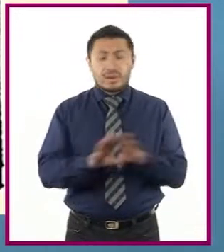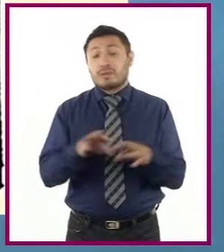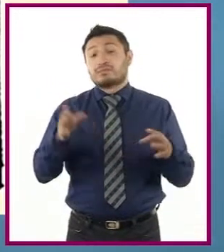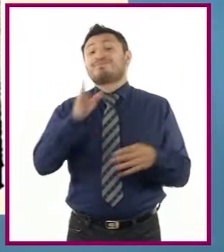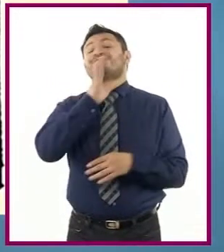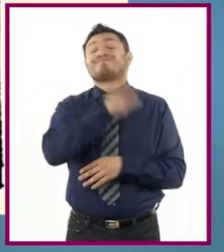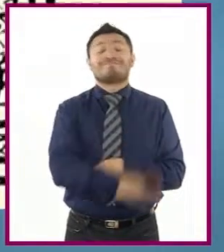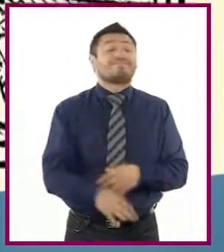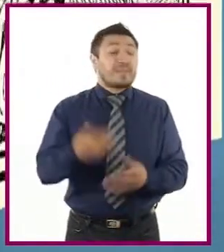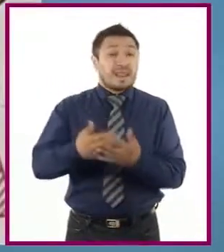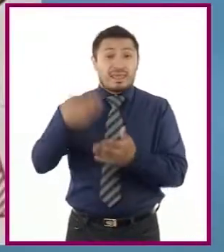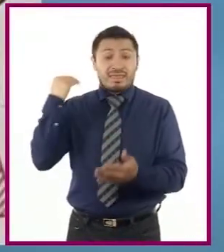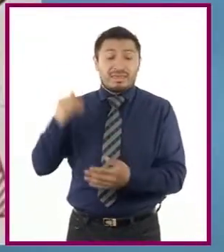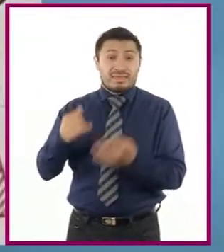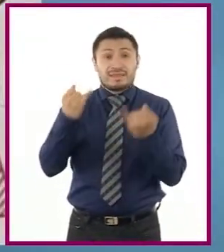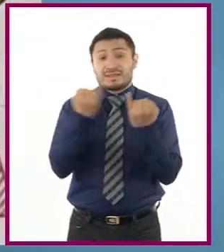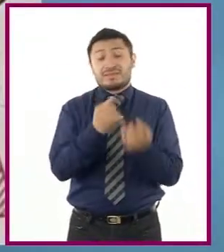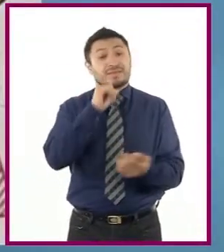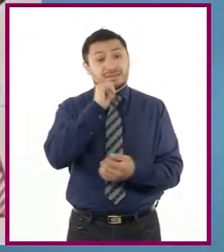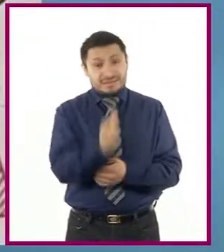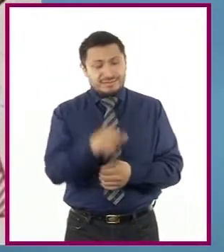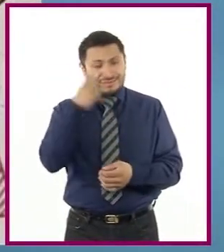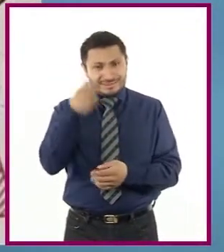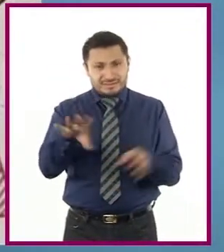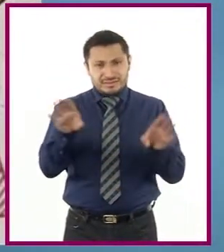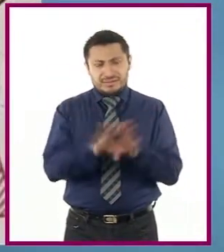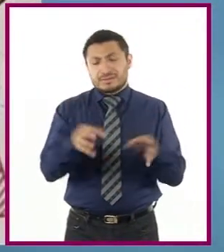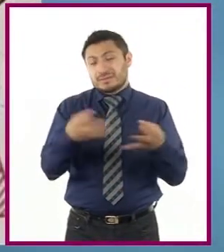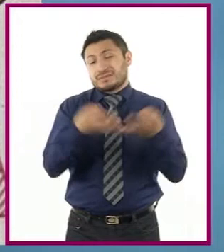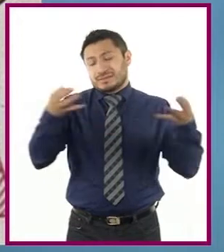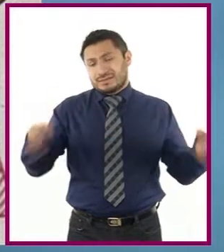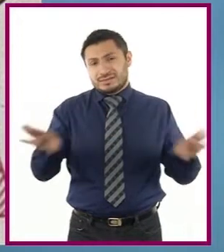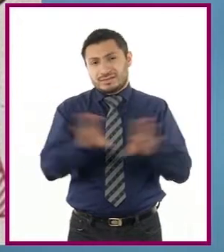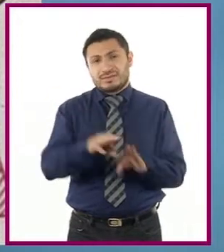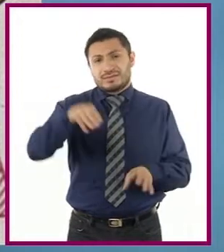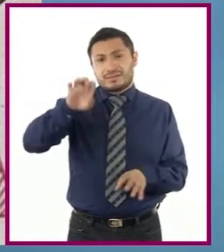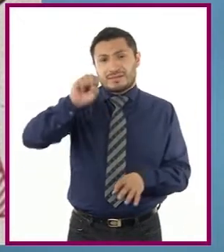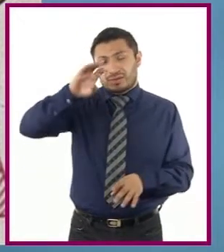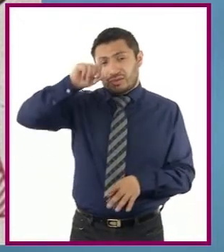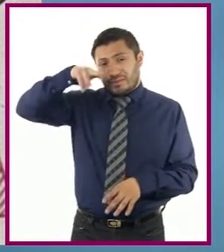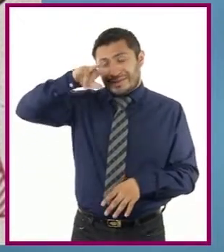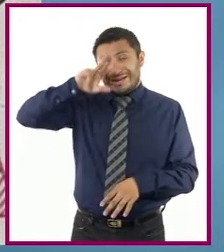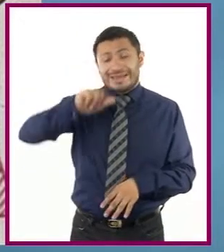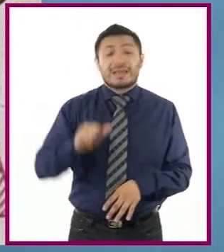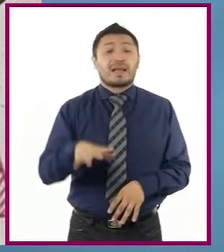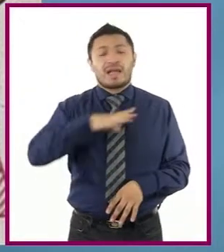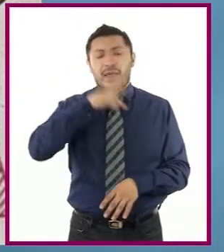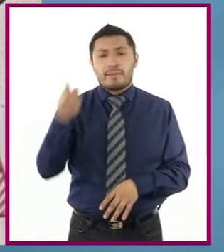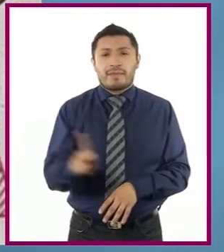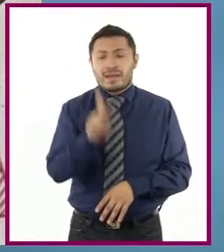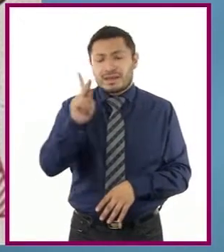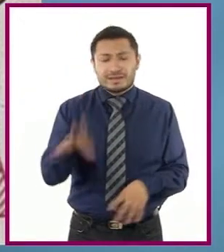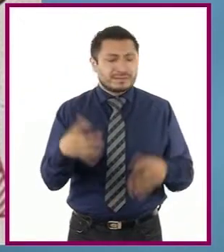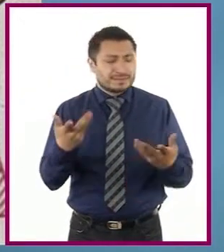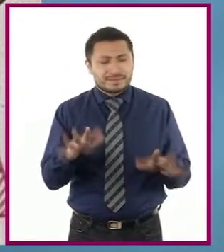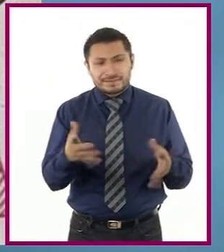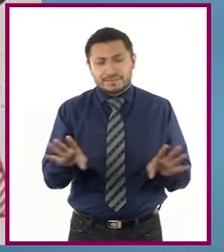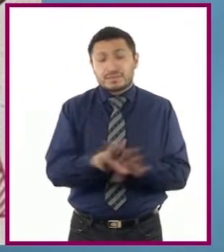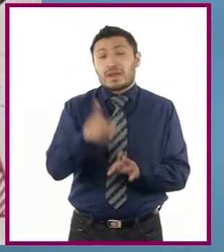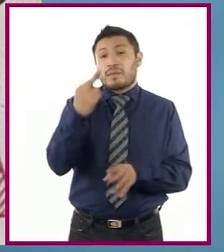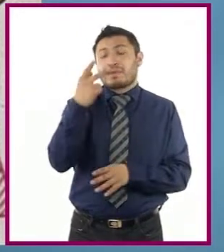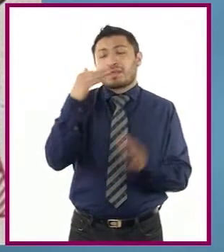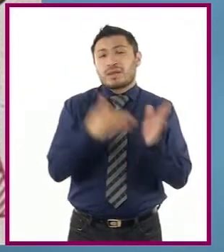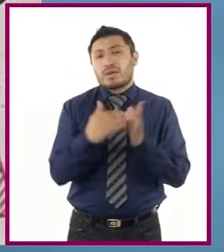demográfica sin precedentes. Se estima que en el territorio conocido como Mesoamérica había una población cercana a los 25